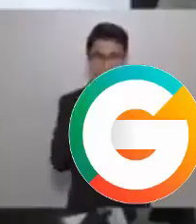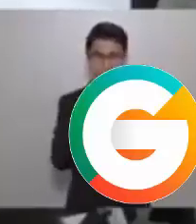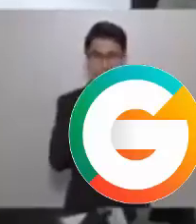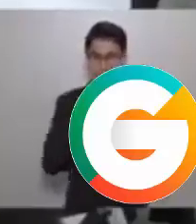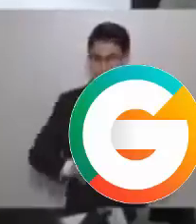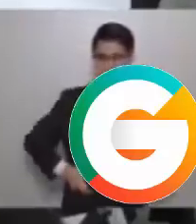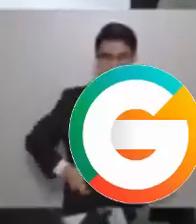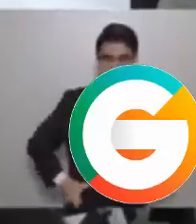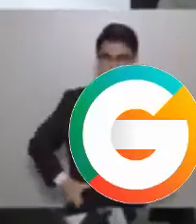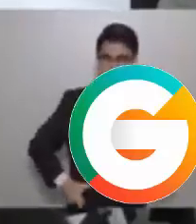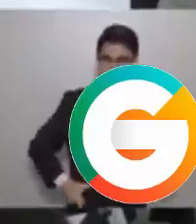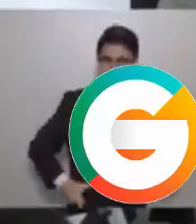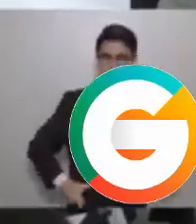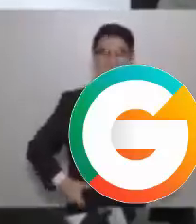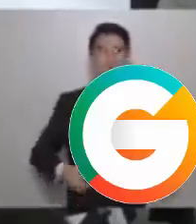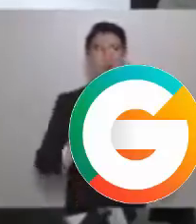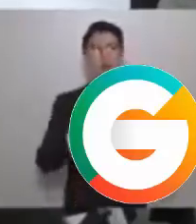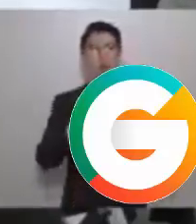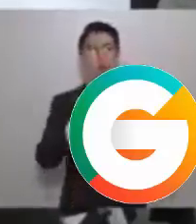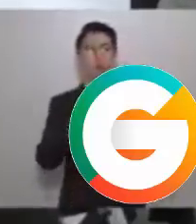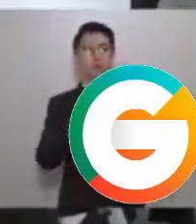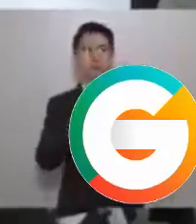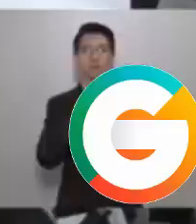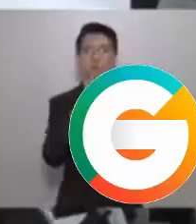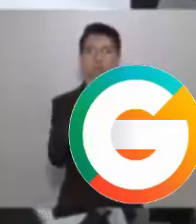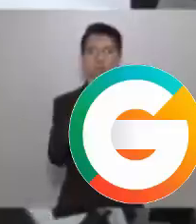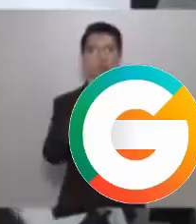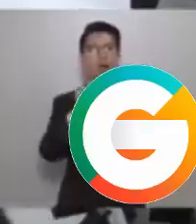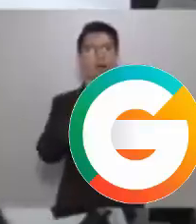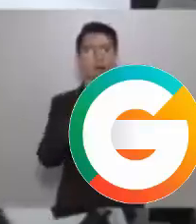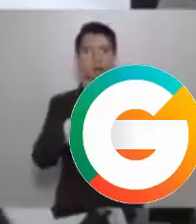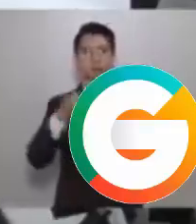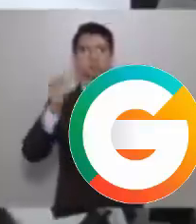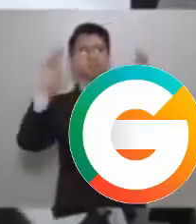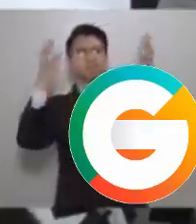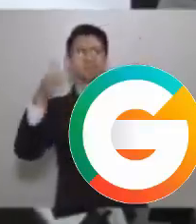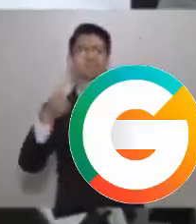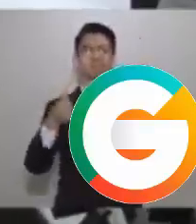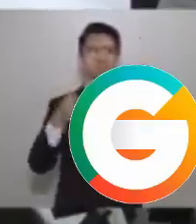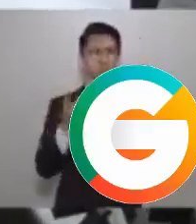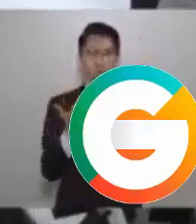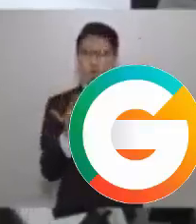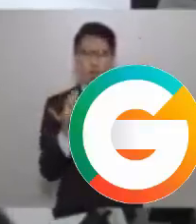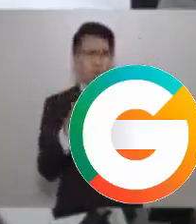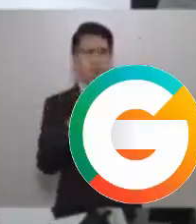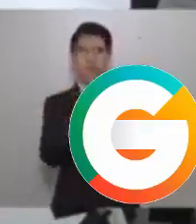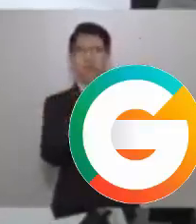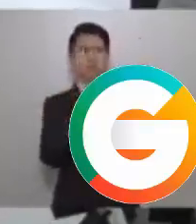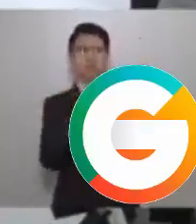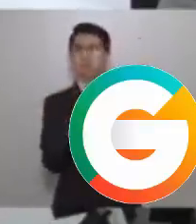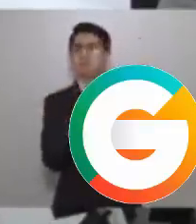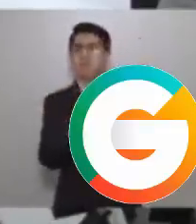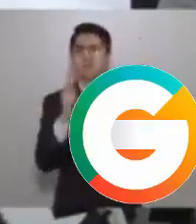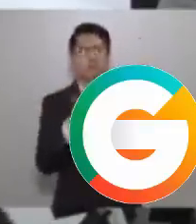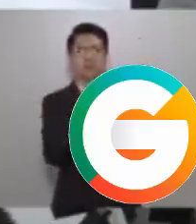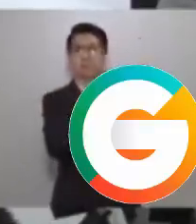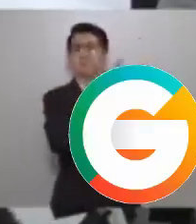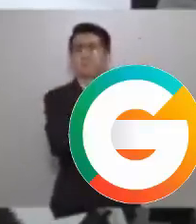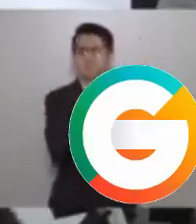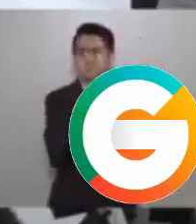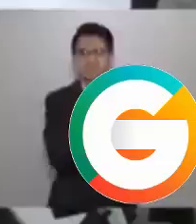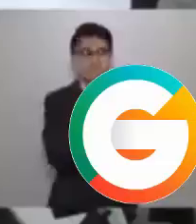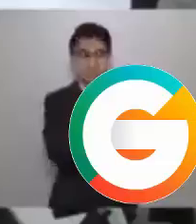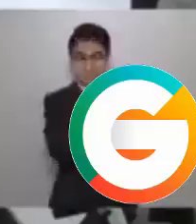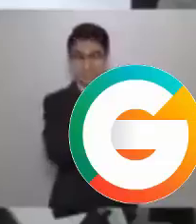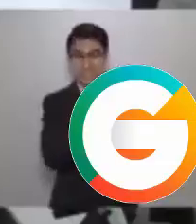momento. En los exámenes, las labores desarrolladas por la Fiscalía de Contraloría y Visitaduría,